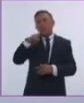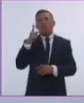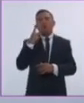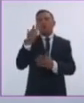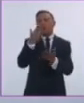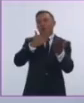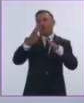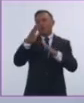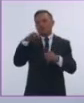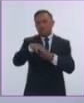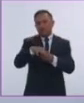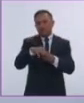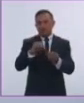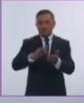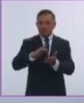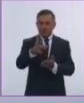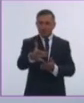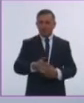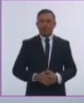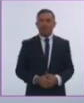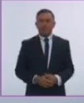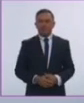muchas gracias